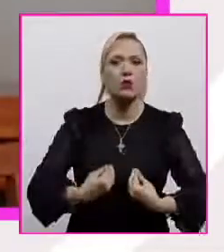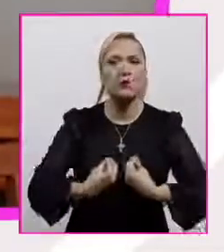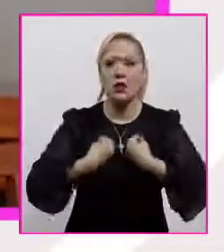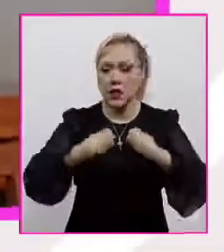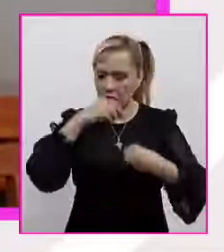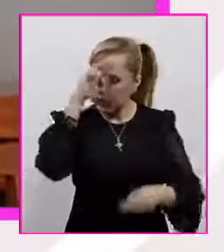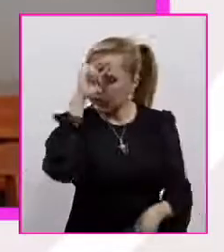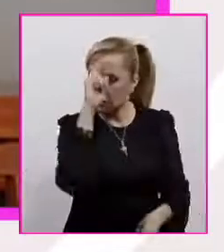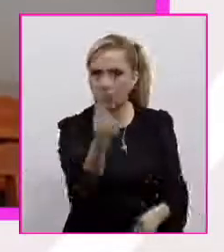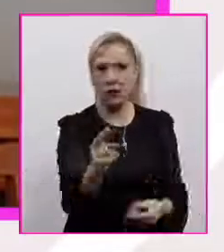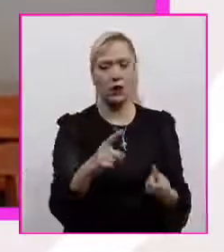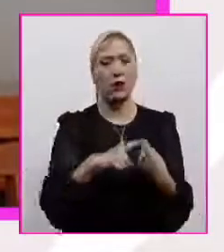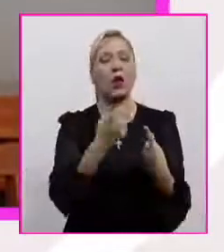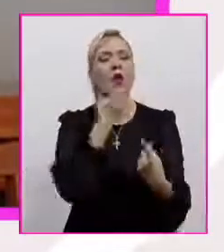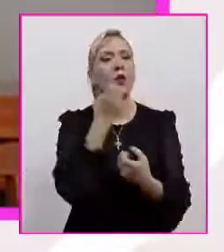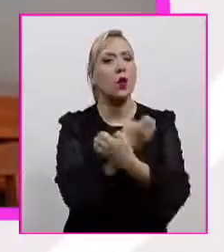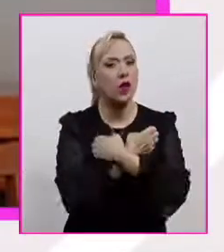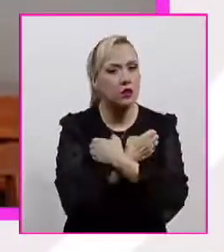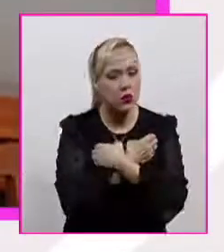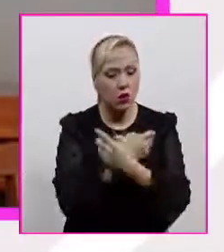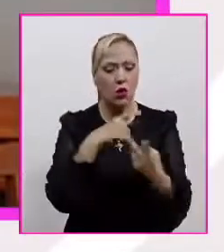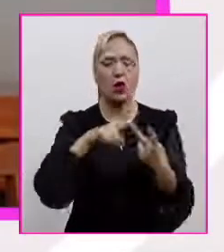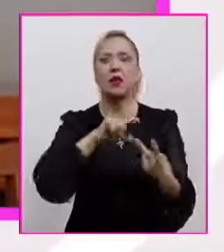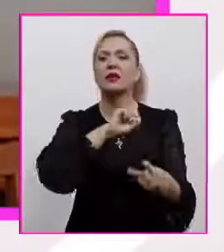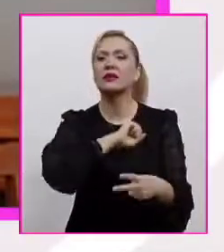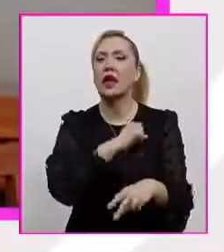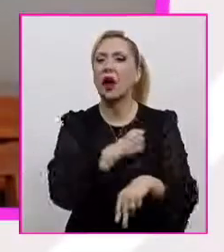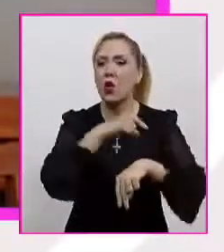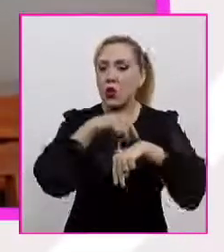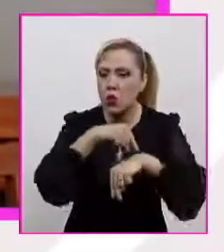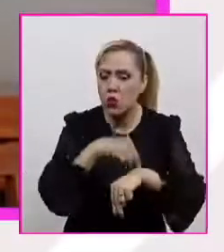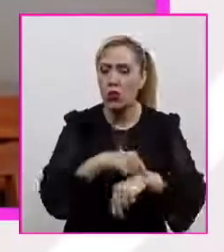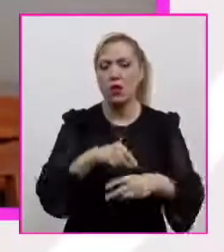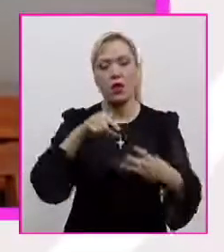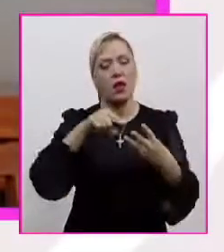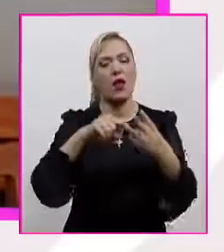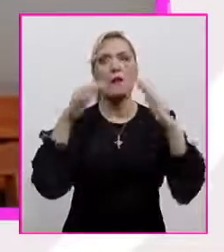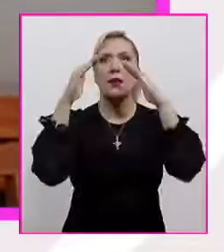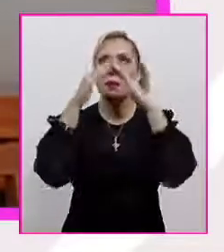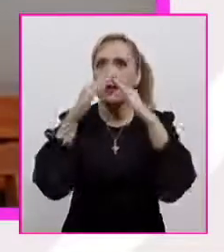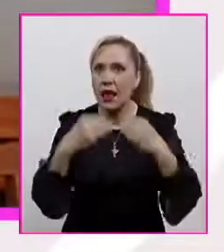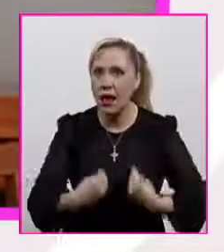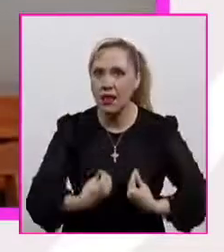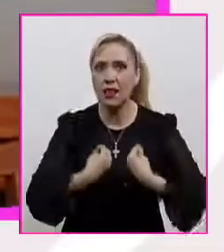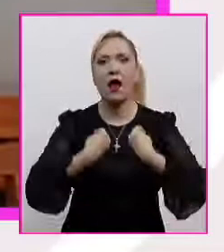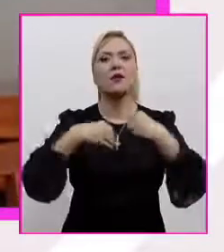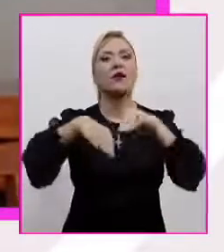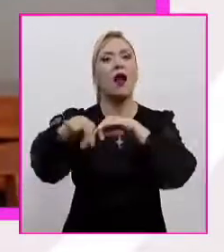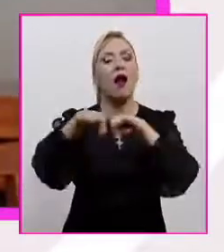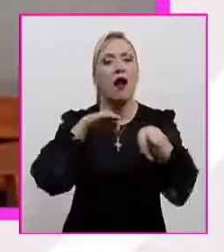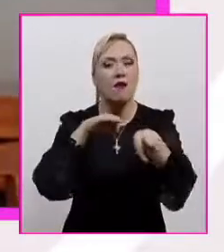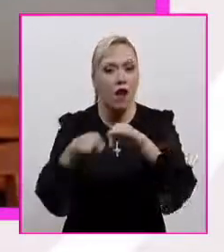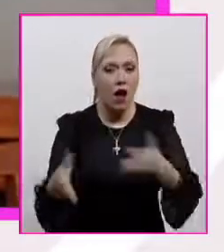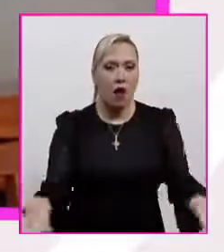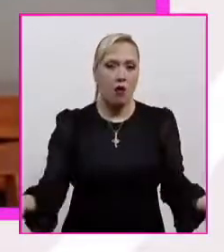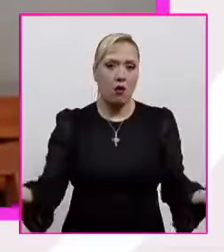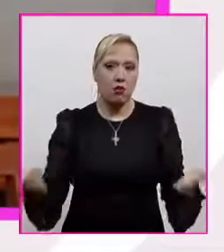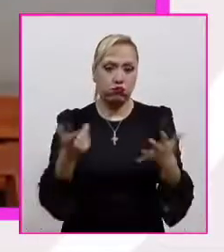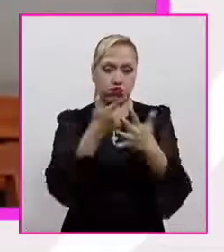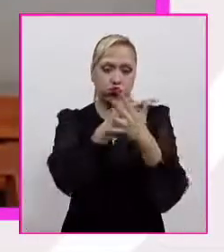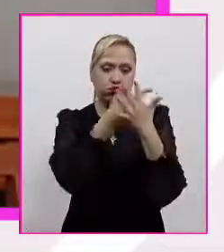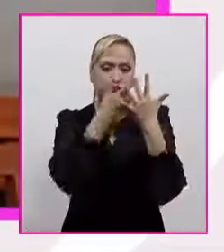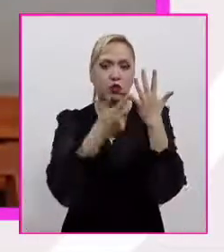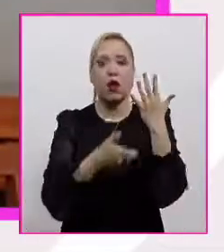es esto? La educación, la salud, la vivienda, el trabajo. O sea, no es una cuestión